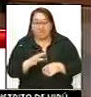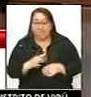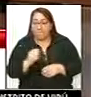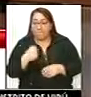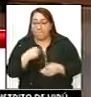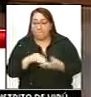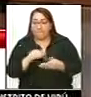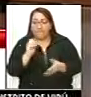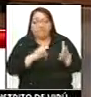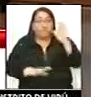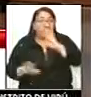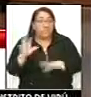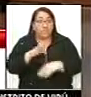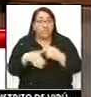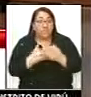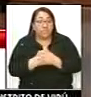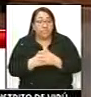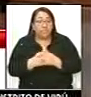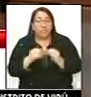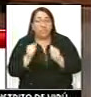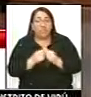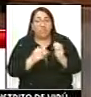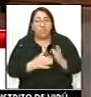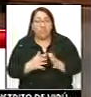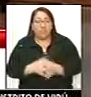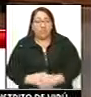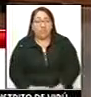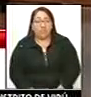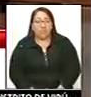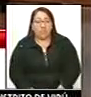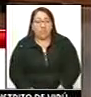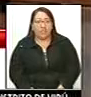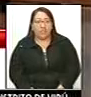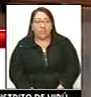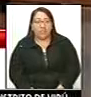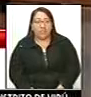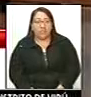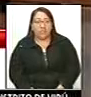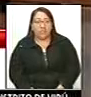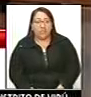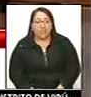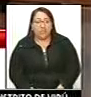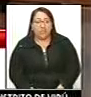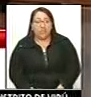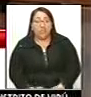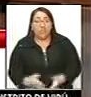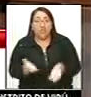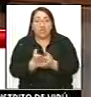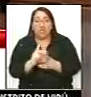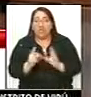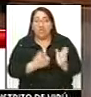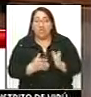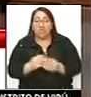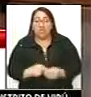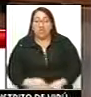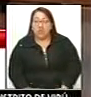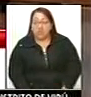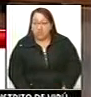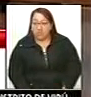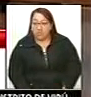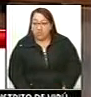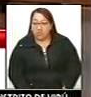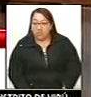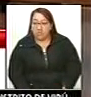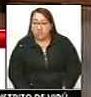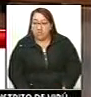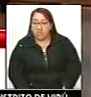Estamos más preocupados en prepararnos para ingresar a la universidad, porque es una cadena. que si el colegio no lo prepara para ingresar a la universidad, cuando la